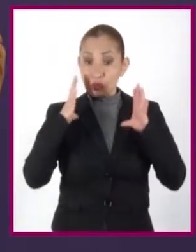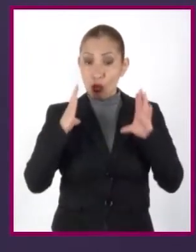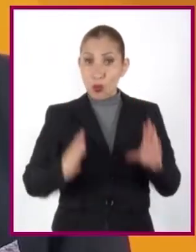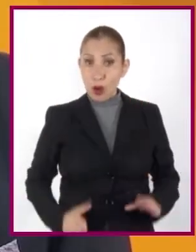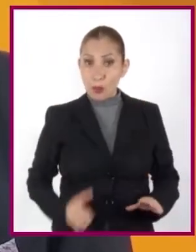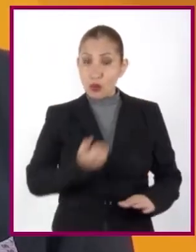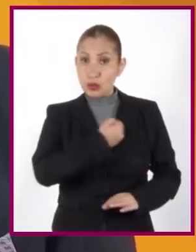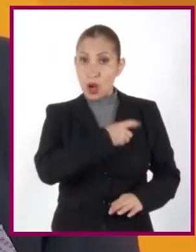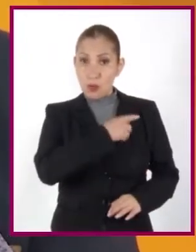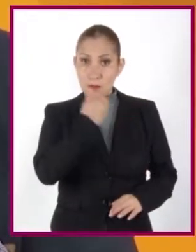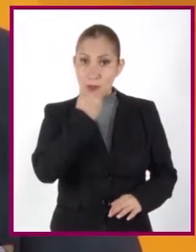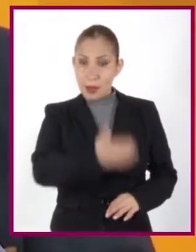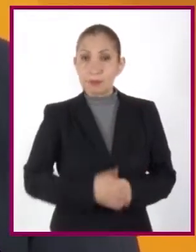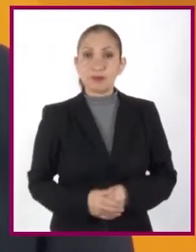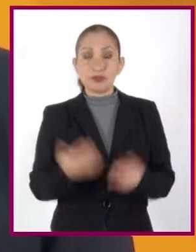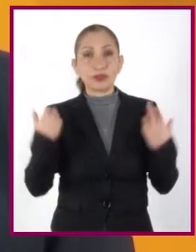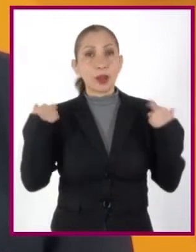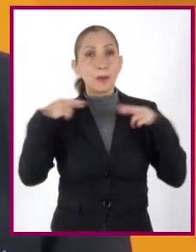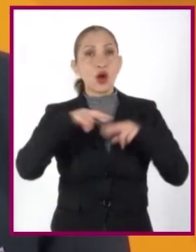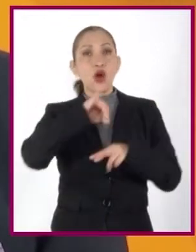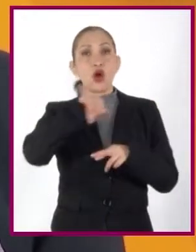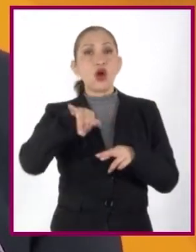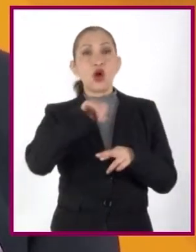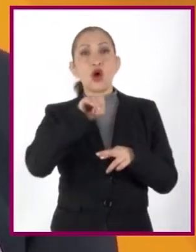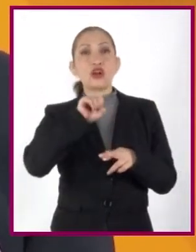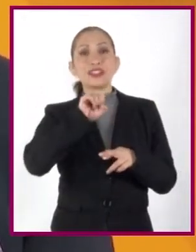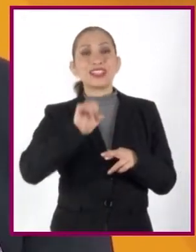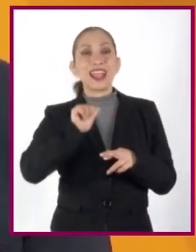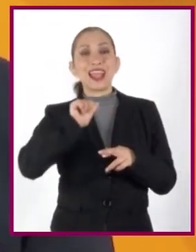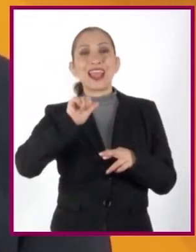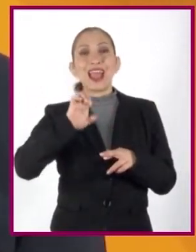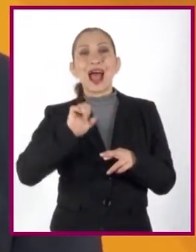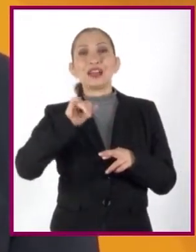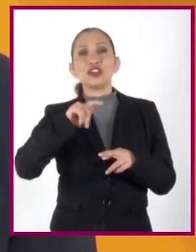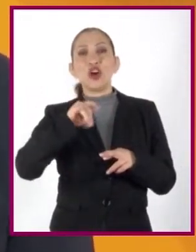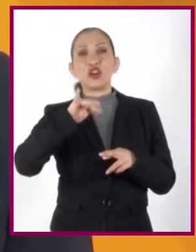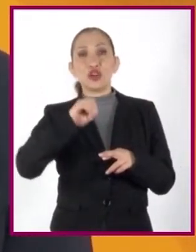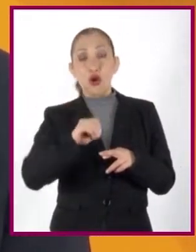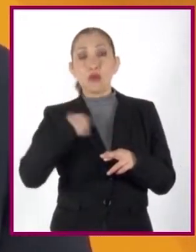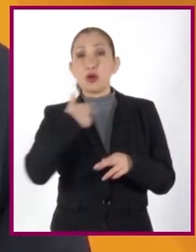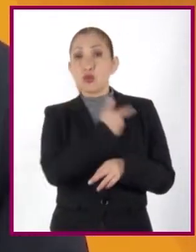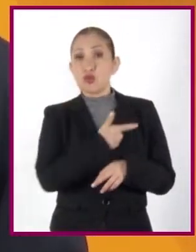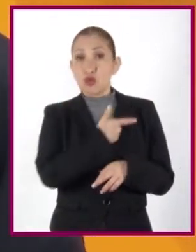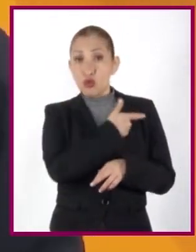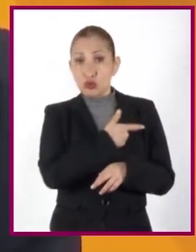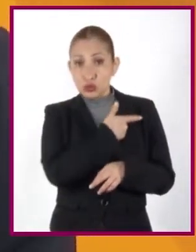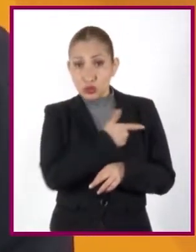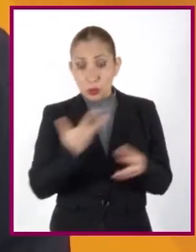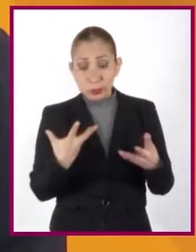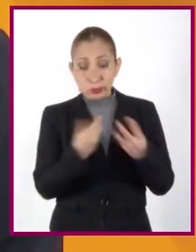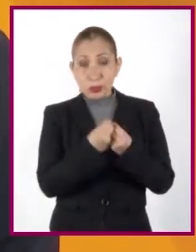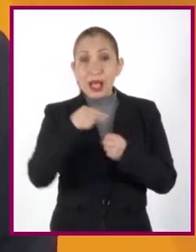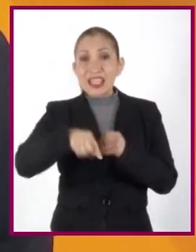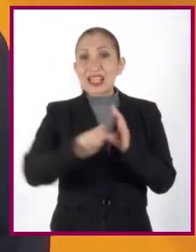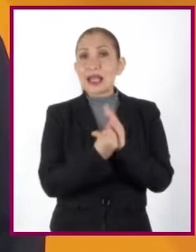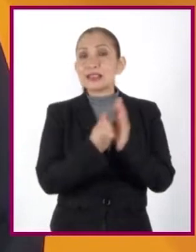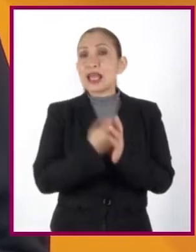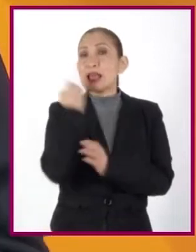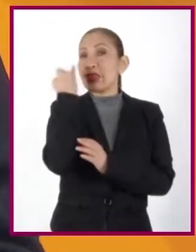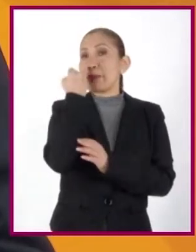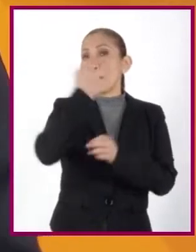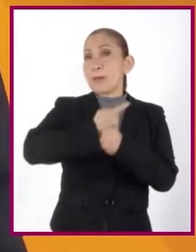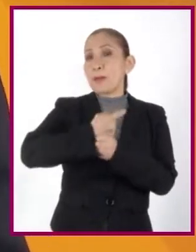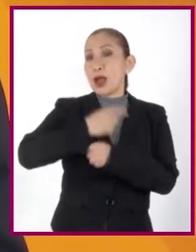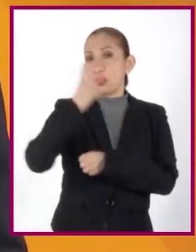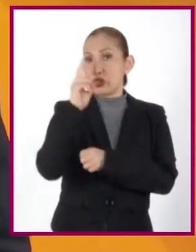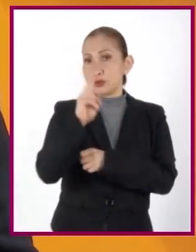sano. Soy el profesor José Antonio Arenas Hernández y efectivamente es un gusto encontrarnos por aquí en una sesión más de Lengua Materna